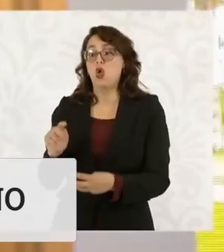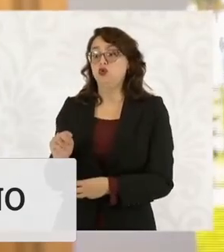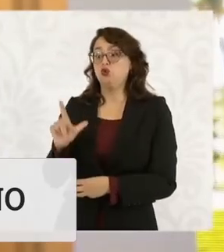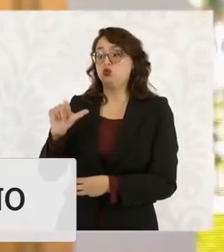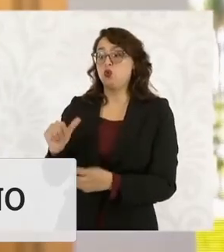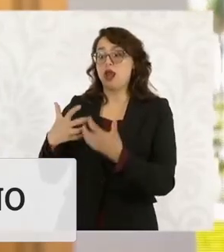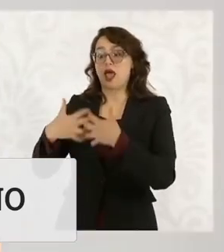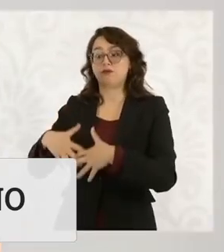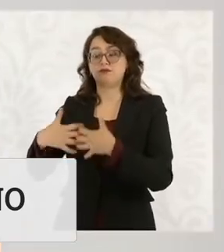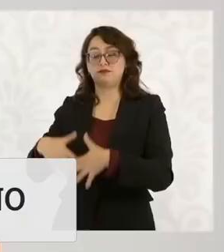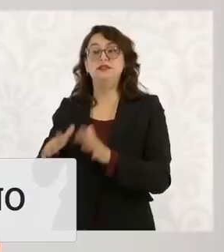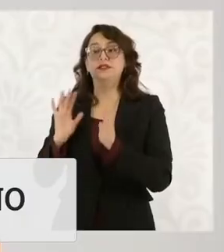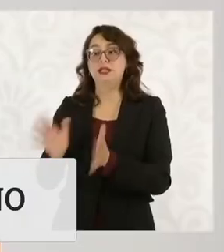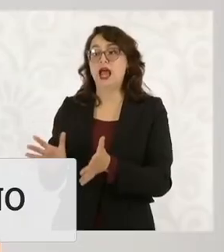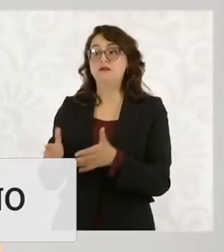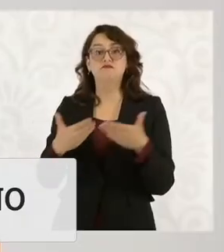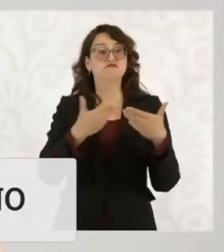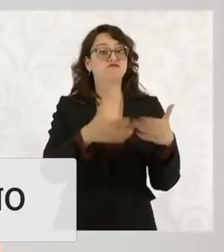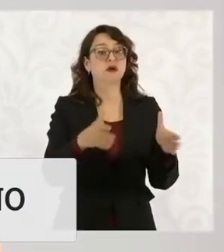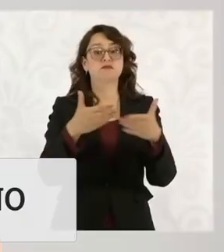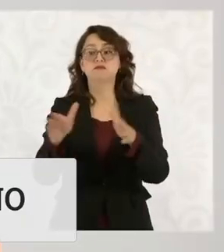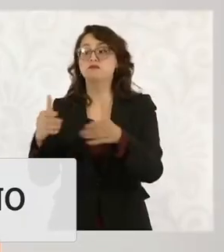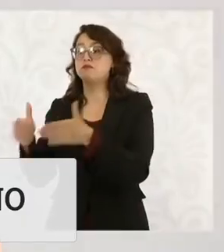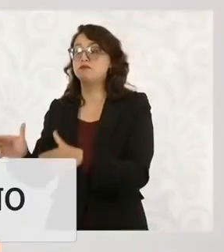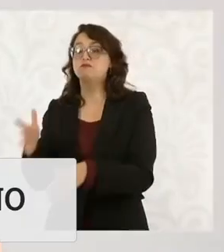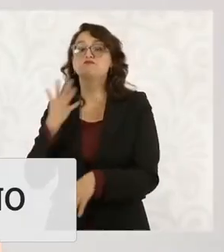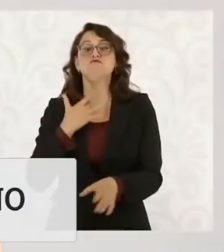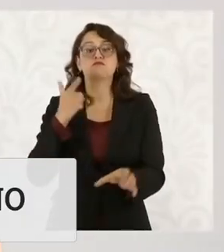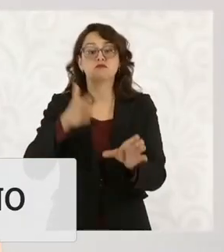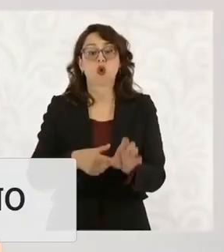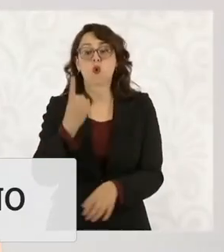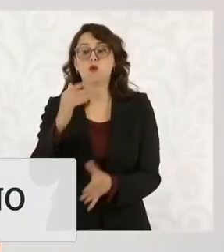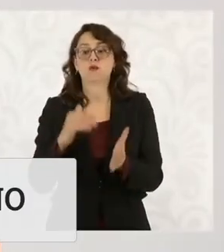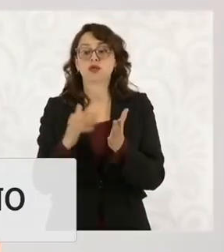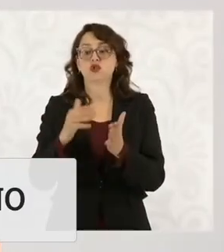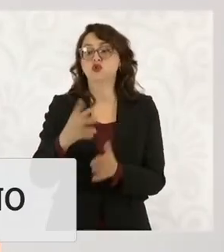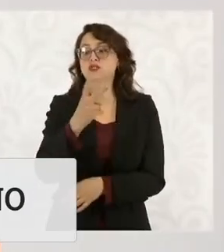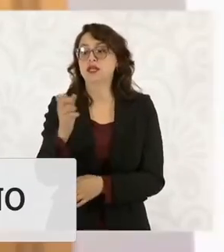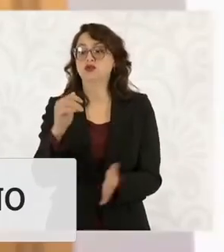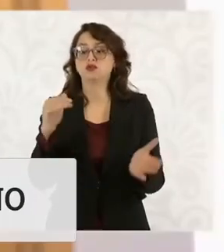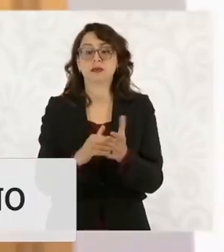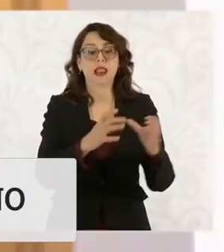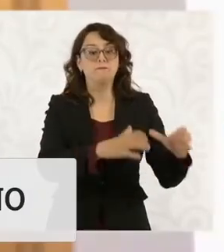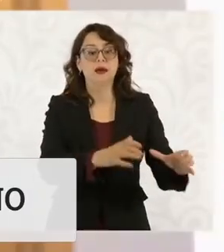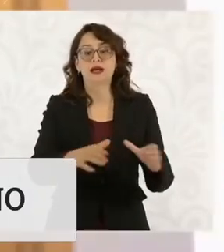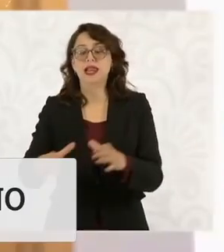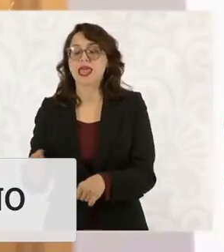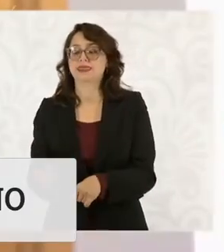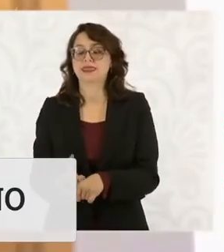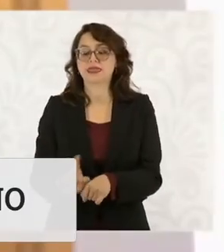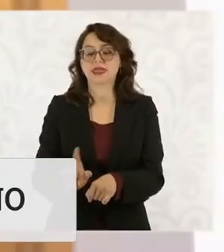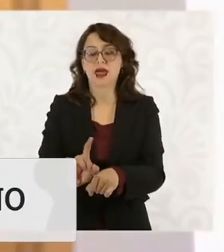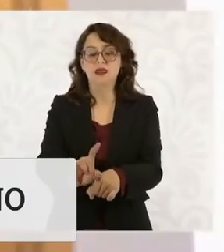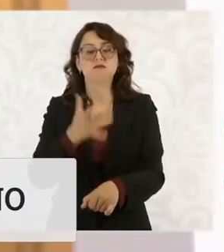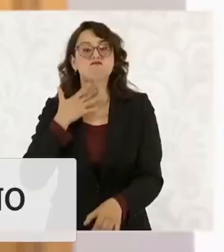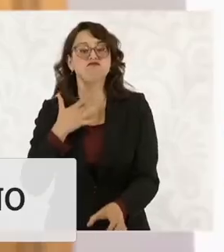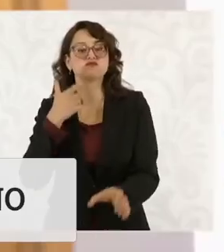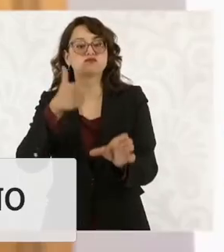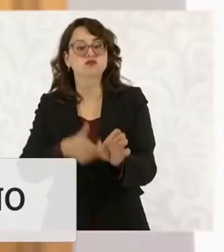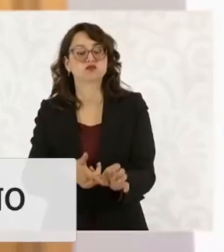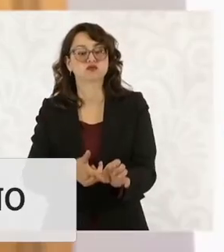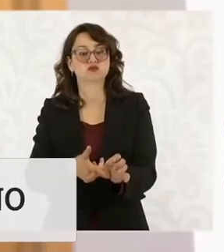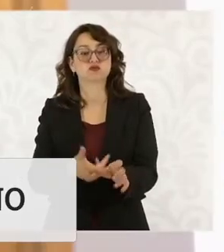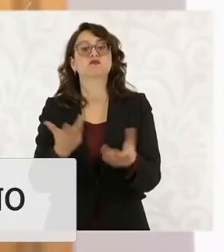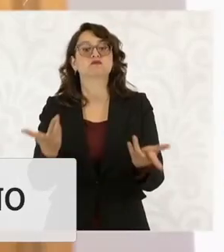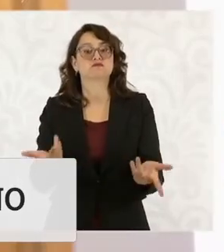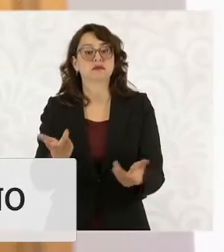ya está en operación, Pemex produce cerca de 1,200,000 barriles diarios de hidrocarburos,